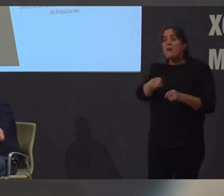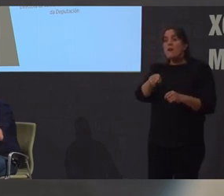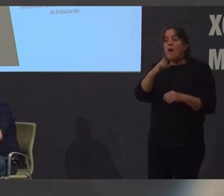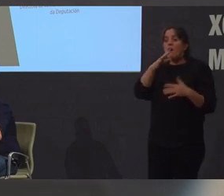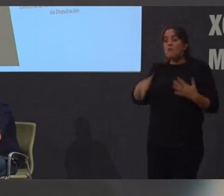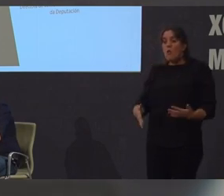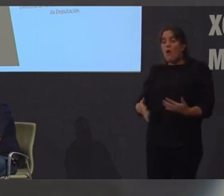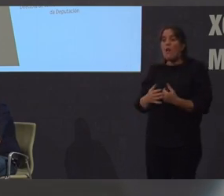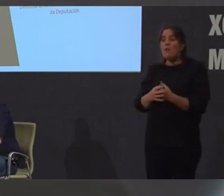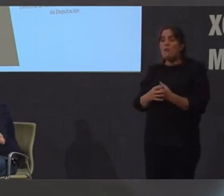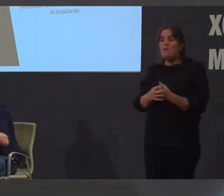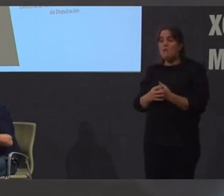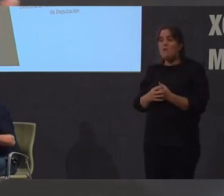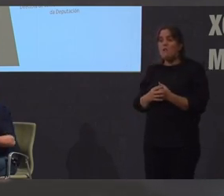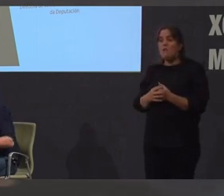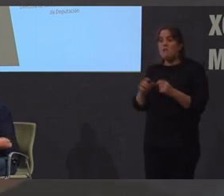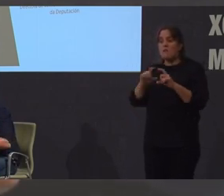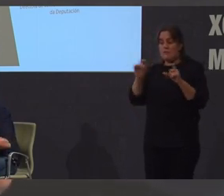siguen